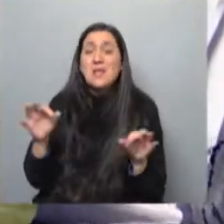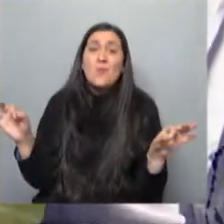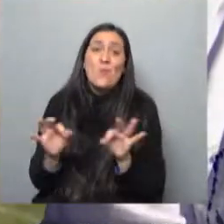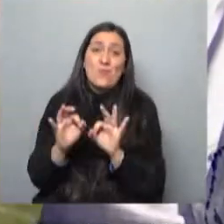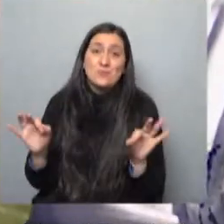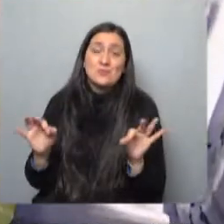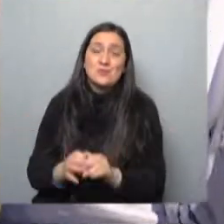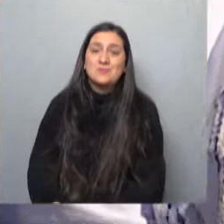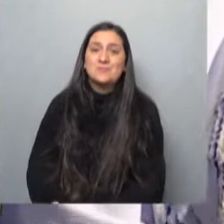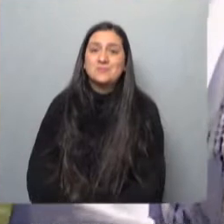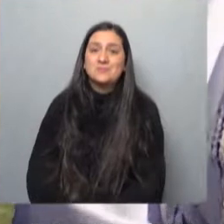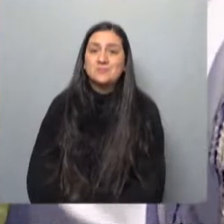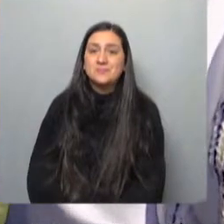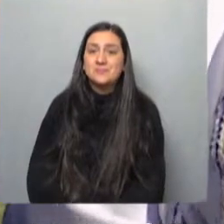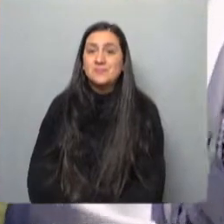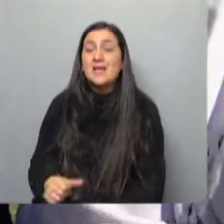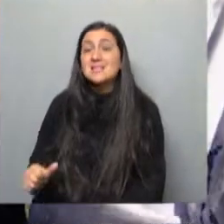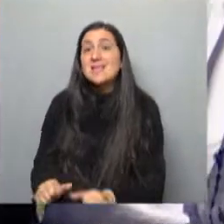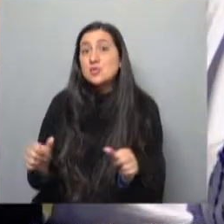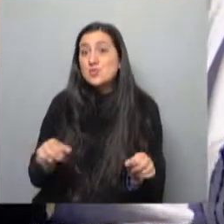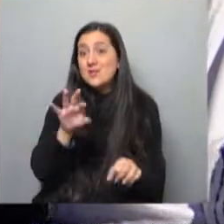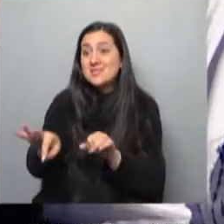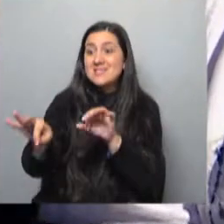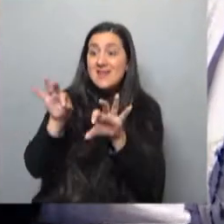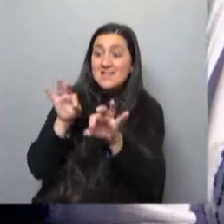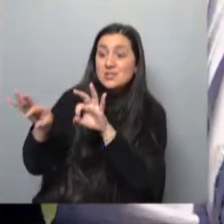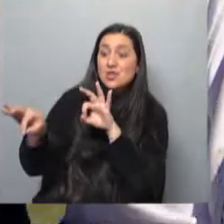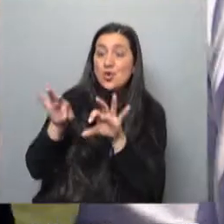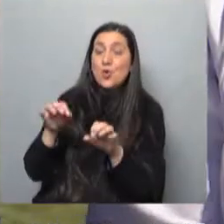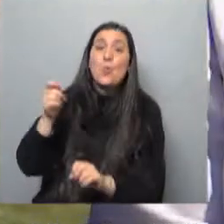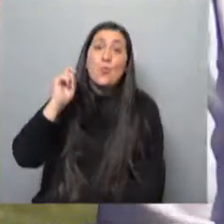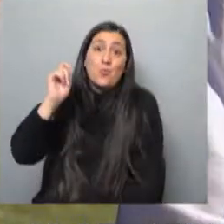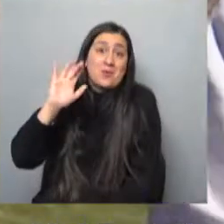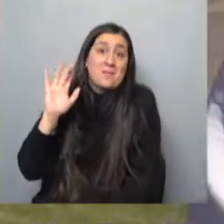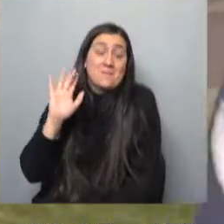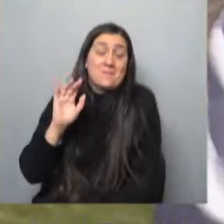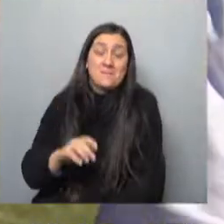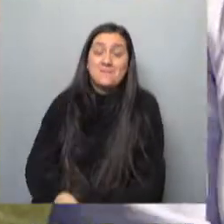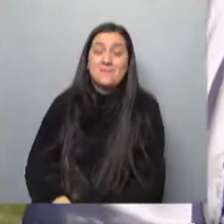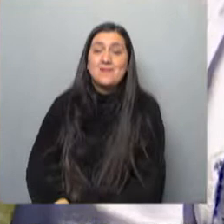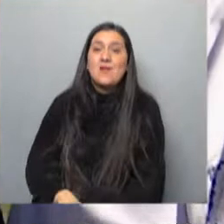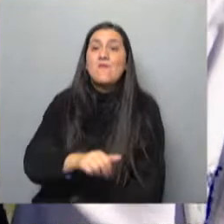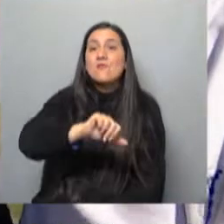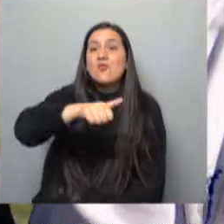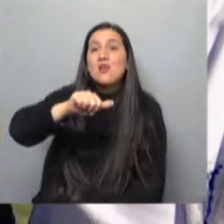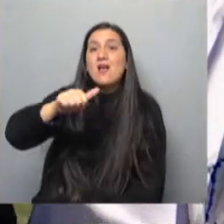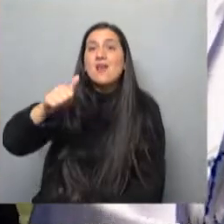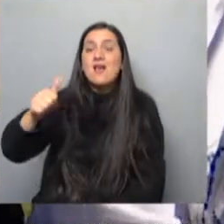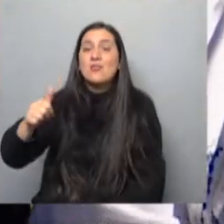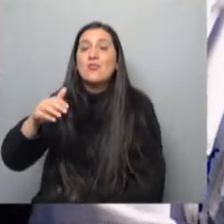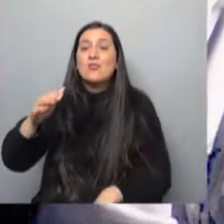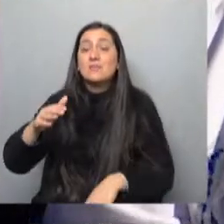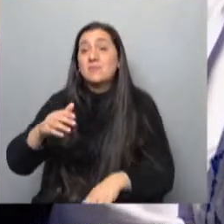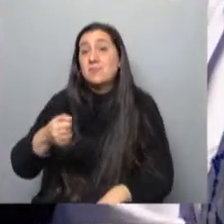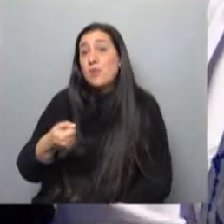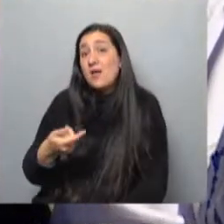se hizo una selección de esa manera pública fueron ganando de acuerdo a los